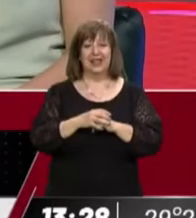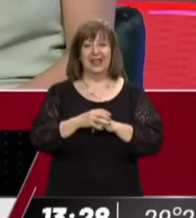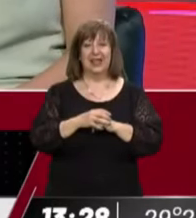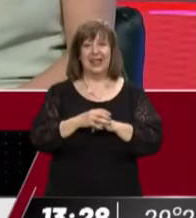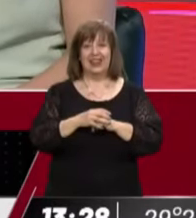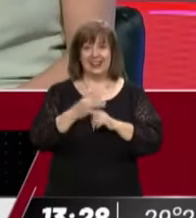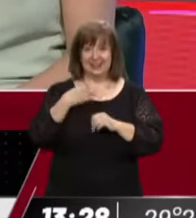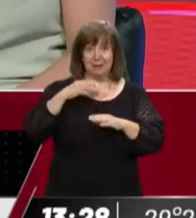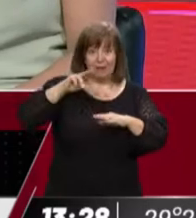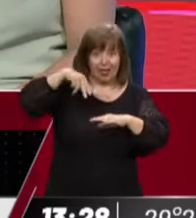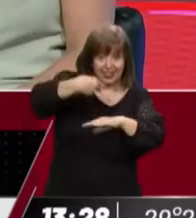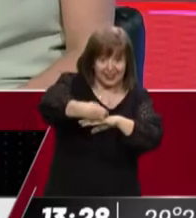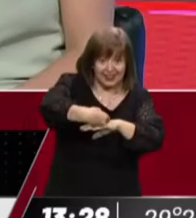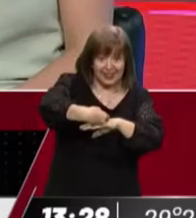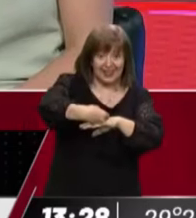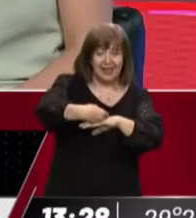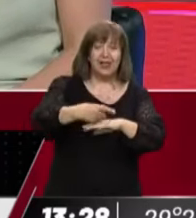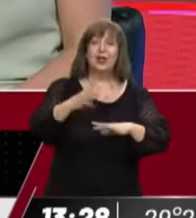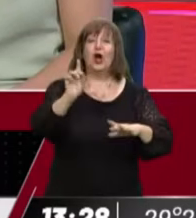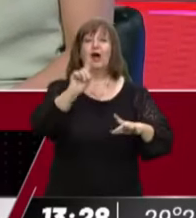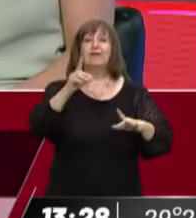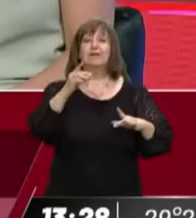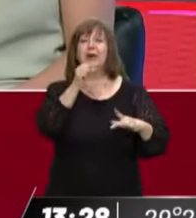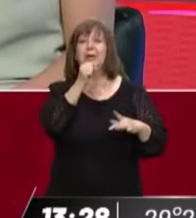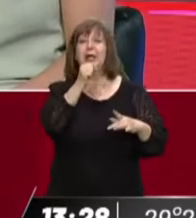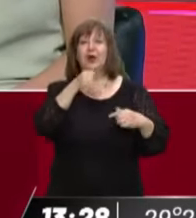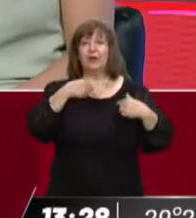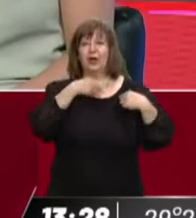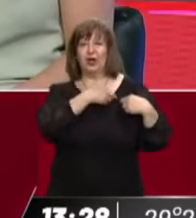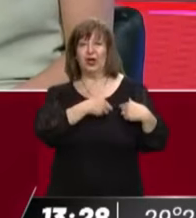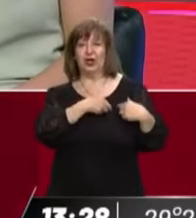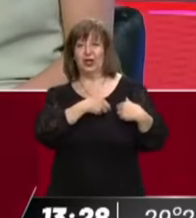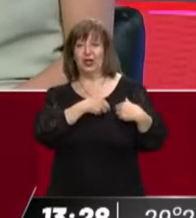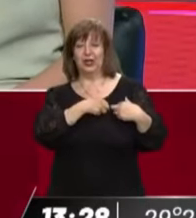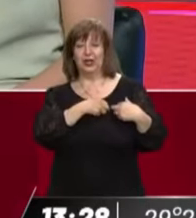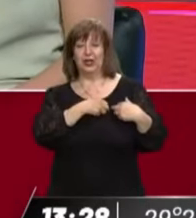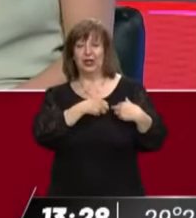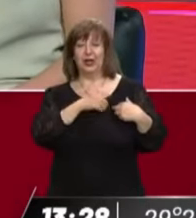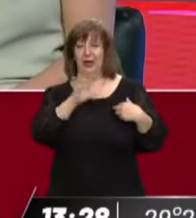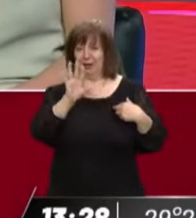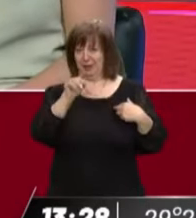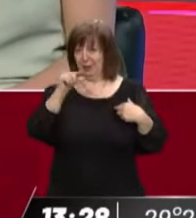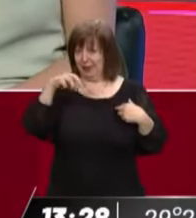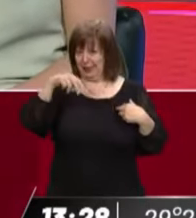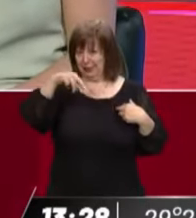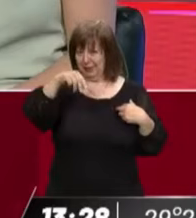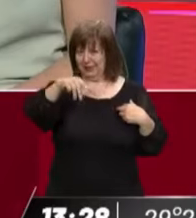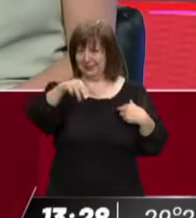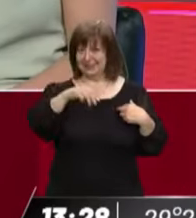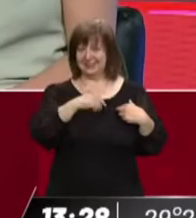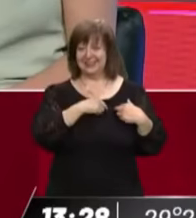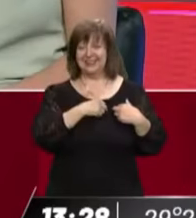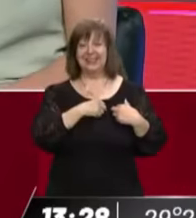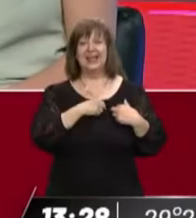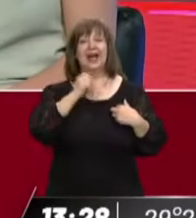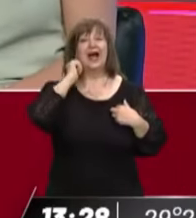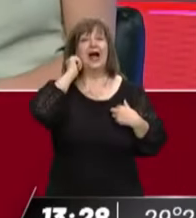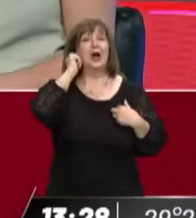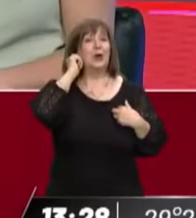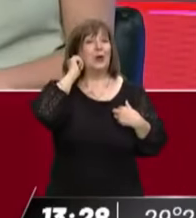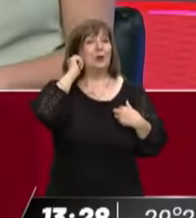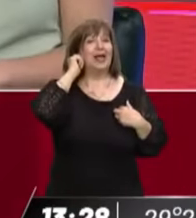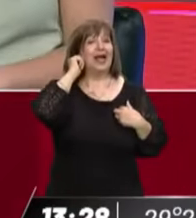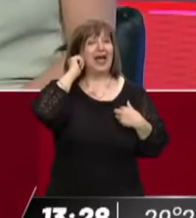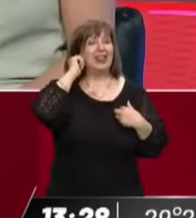voy tiar no me voy a tirar porque tengo el micrófono tengo el me voy a meter un poquito más nada más cum chos gracias están